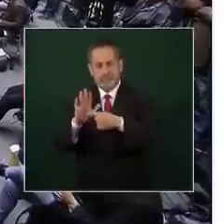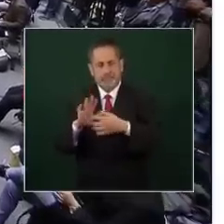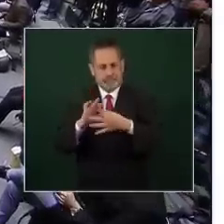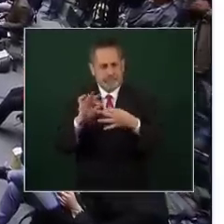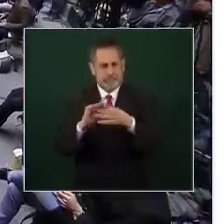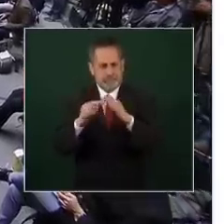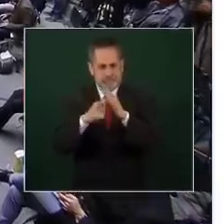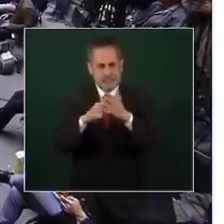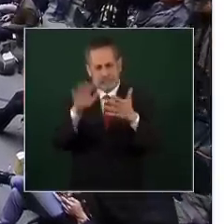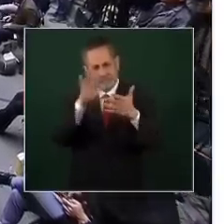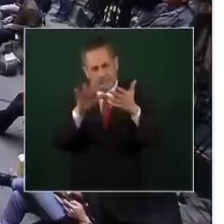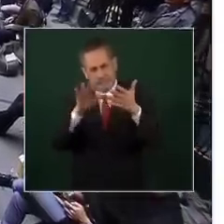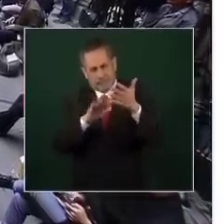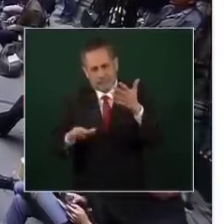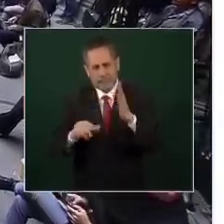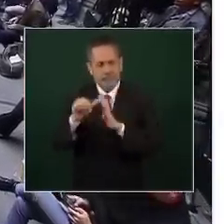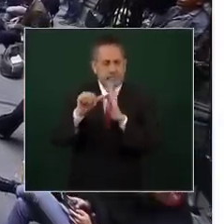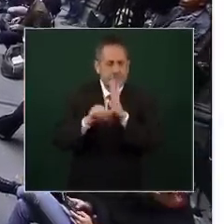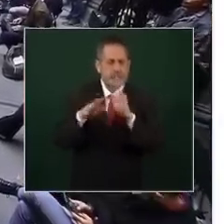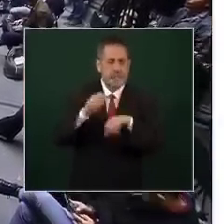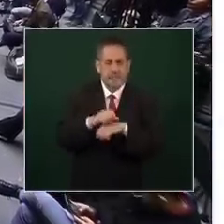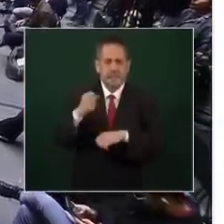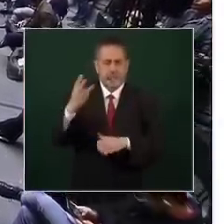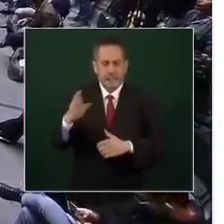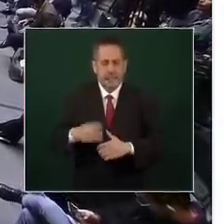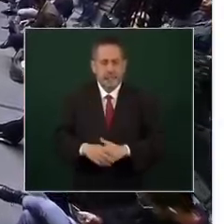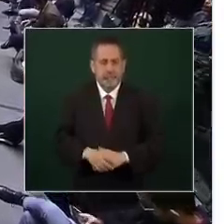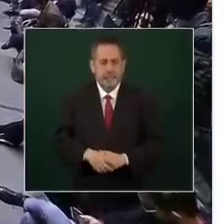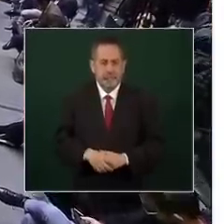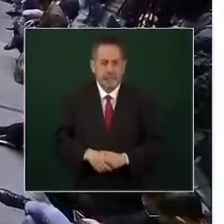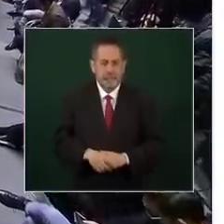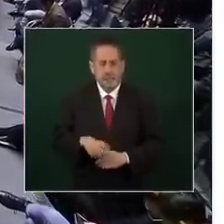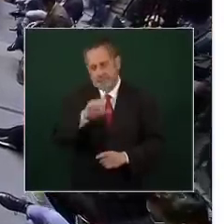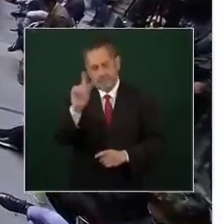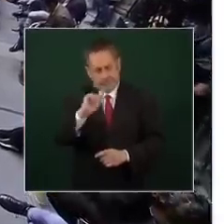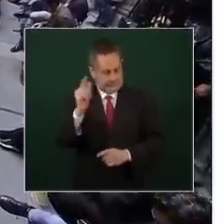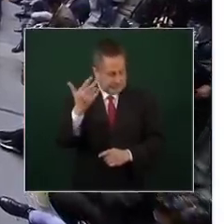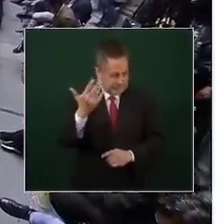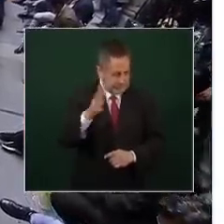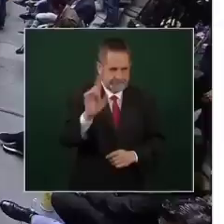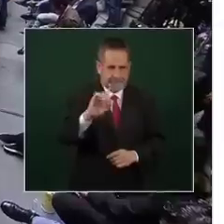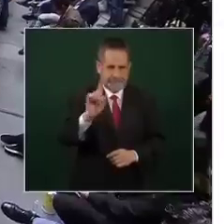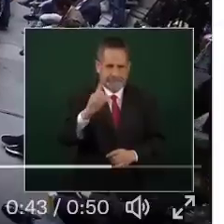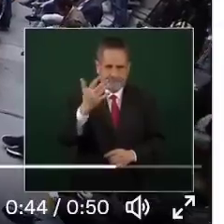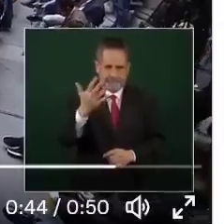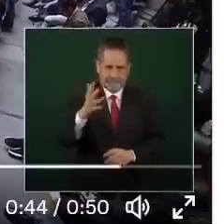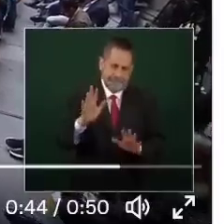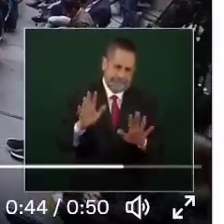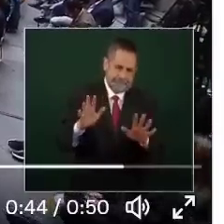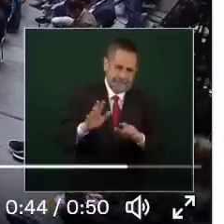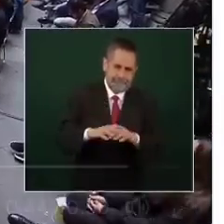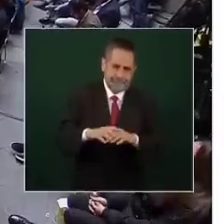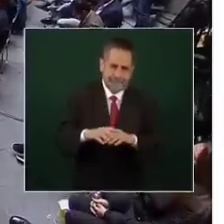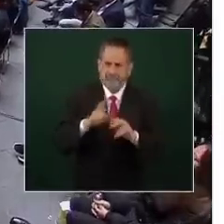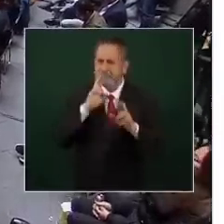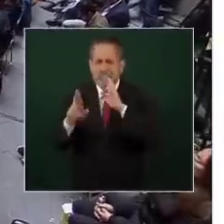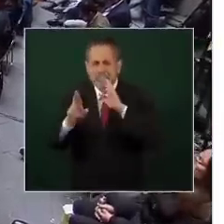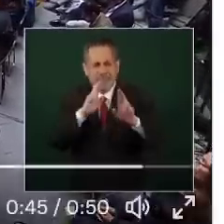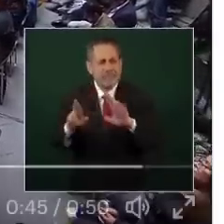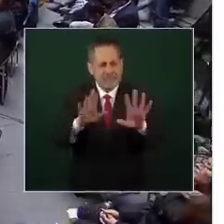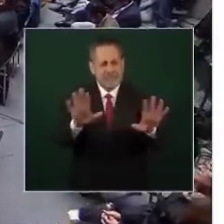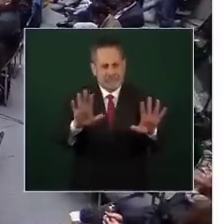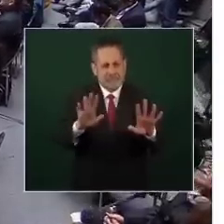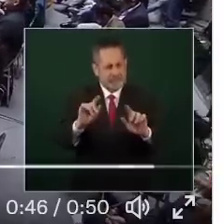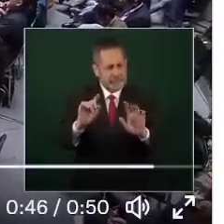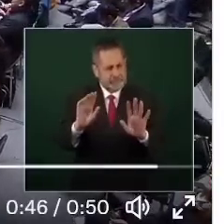vamos a leerles el artículo Ah no espérense O sea que todo se contesta pero